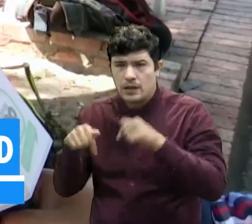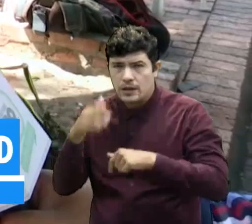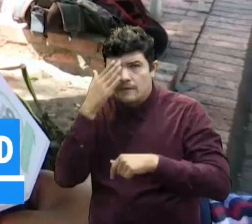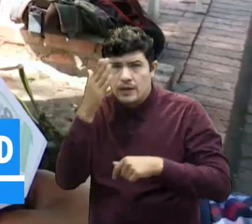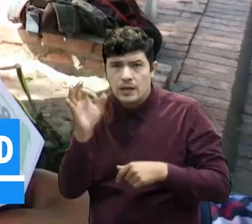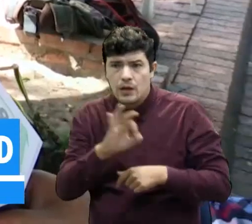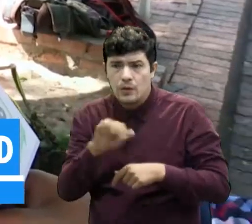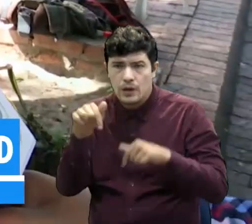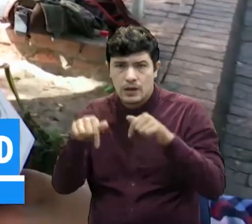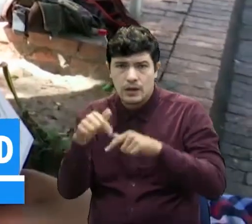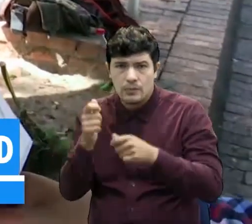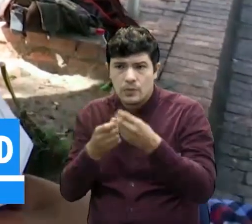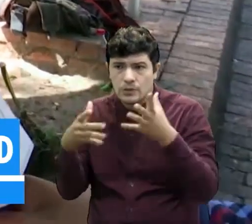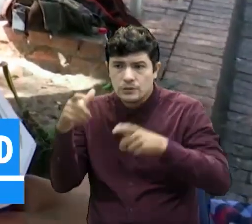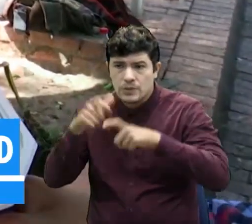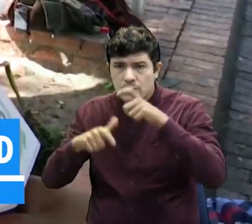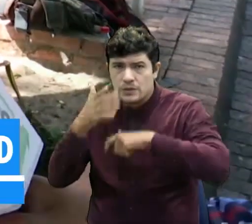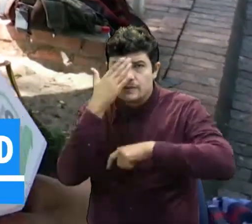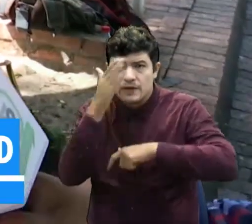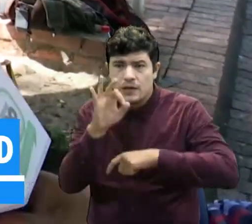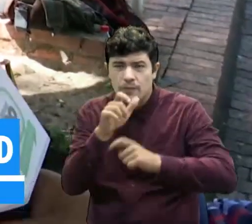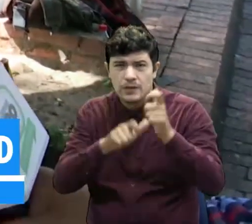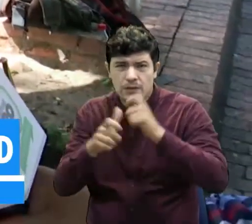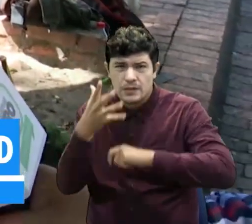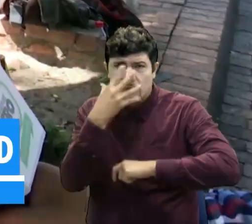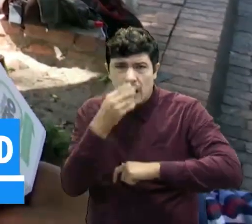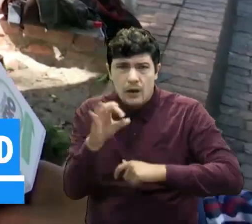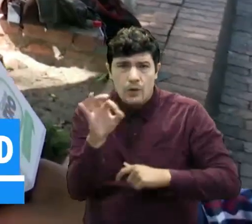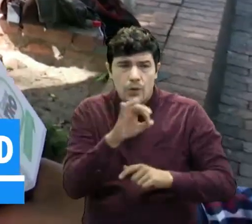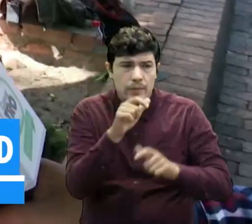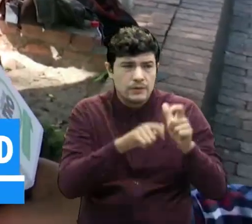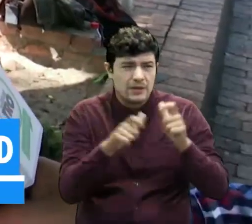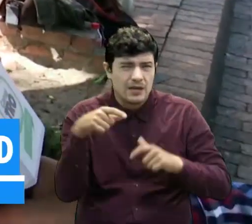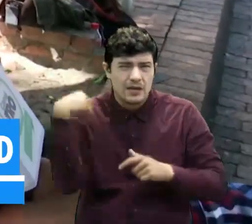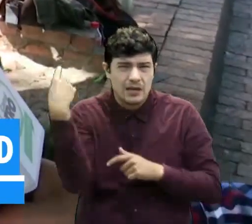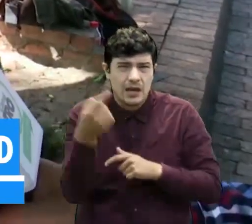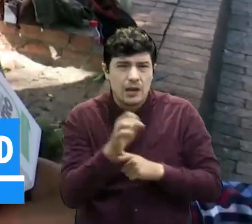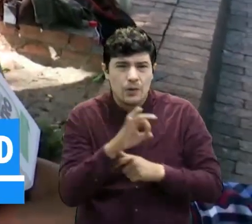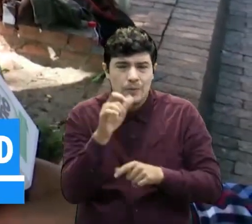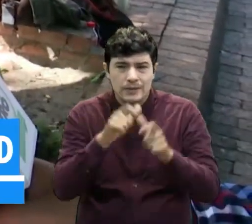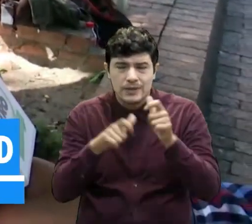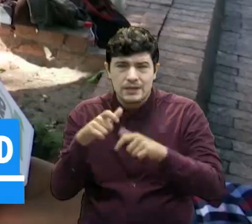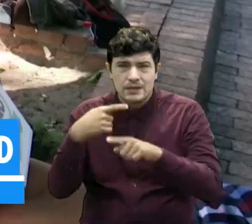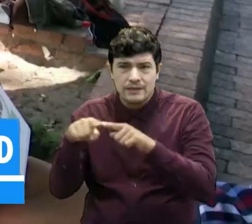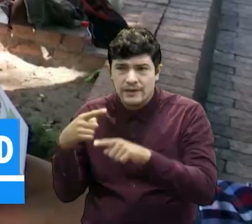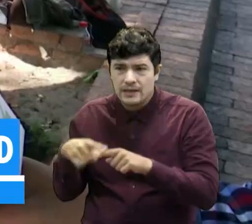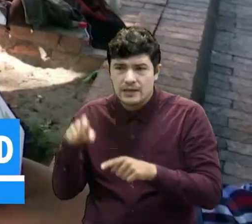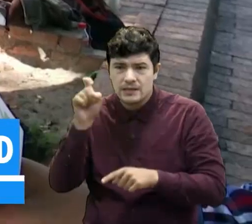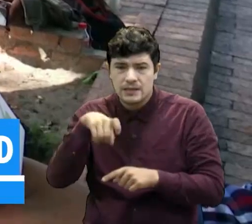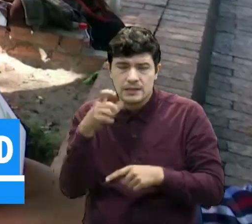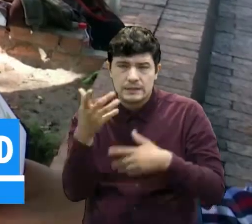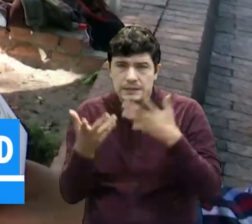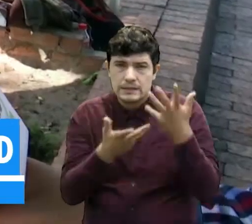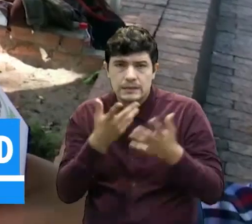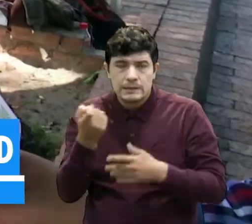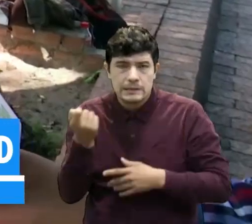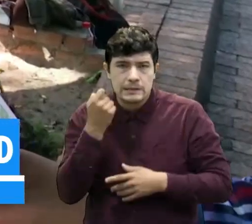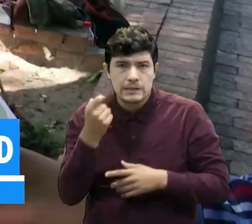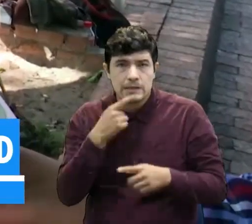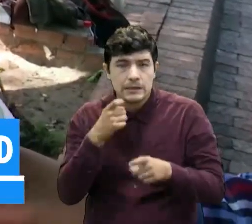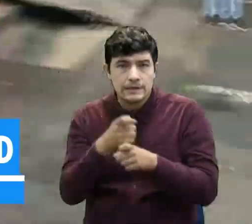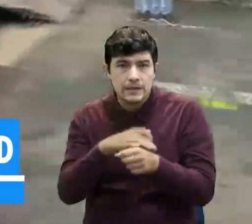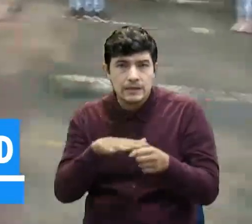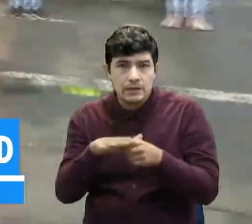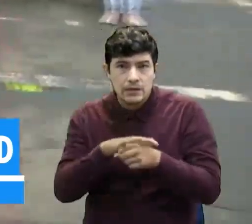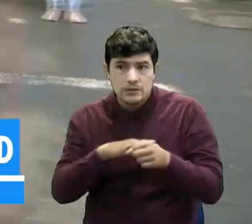que pasa tanta gente mala, tanta gente o necesidad o algo, entonces se atreven a matar,